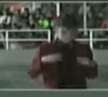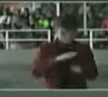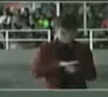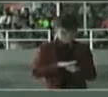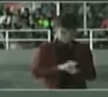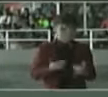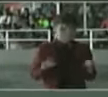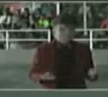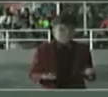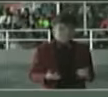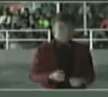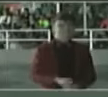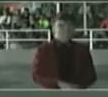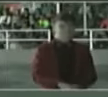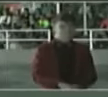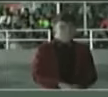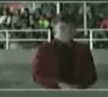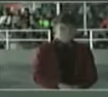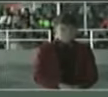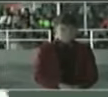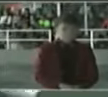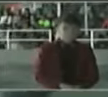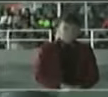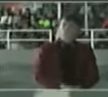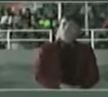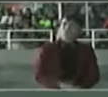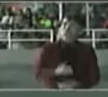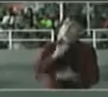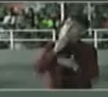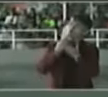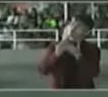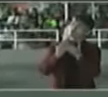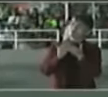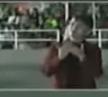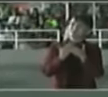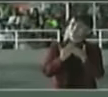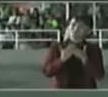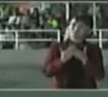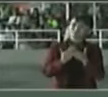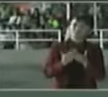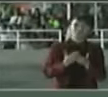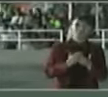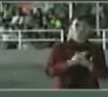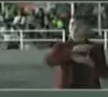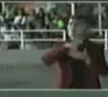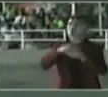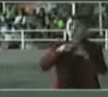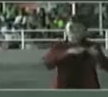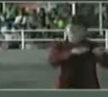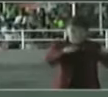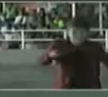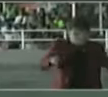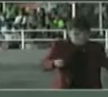estos momentos. Y gracias doy ahora públicamente por todas sus oraciones.